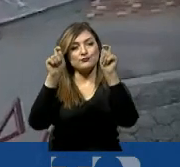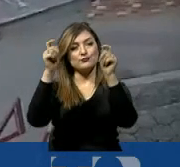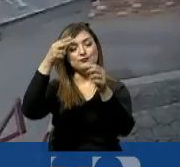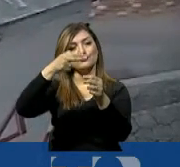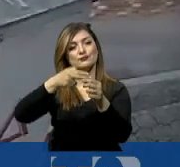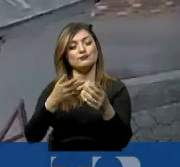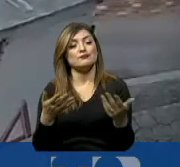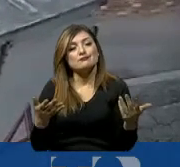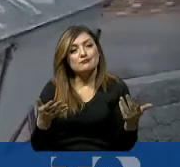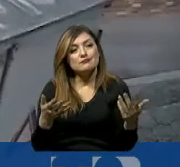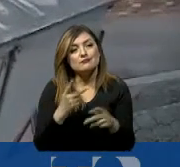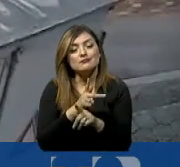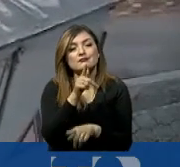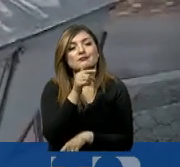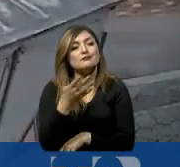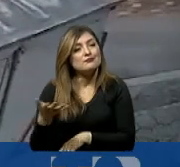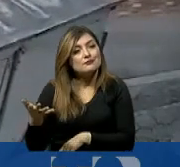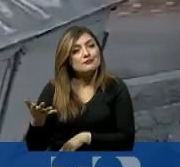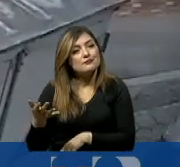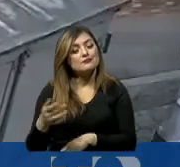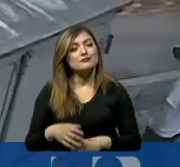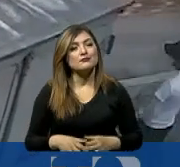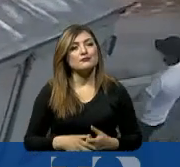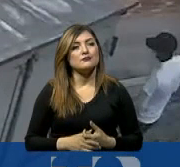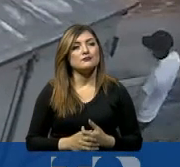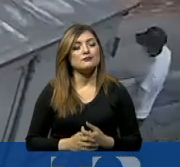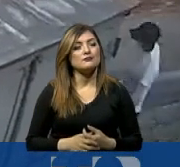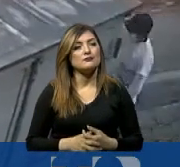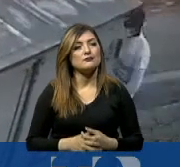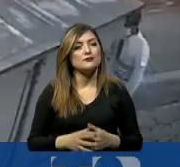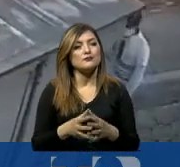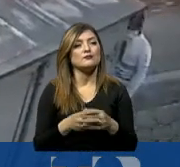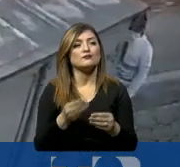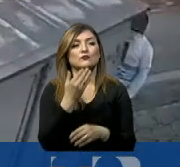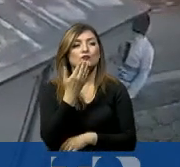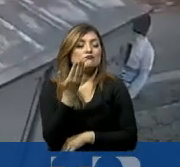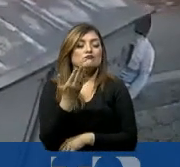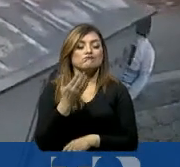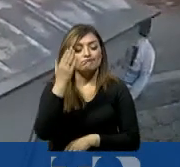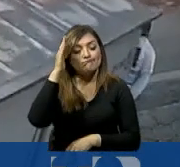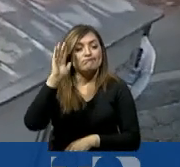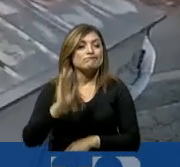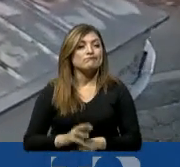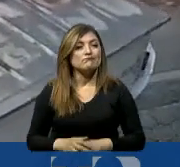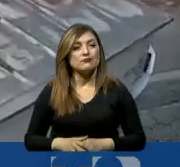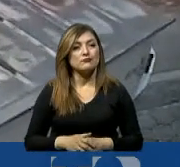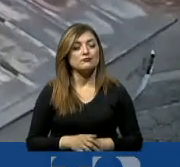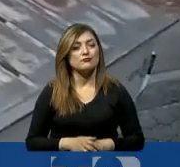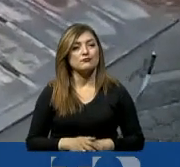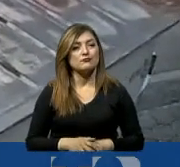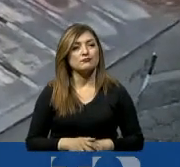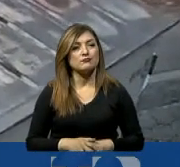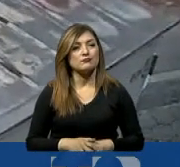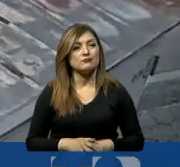no sabemos quién nos protege, no sabemos a quién acudir y no sabemos cómo solucionar este problema. Entonces, por eso acudimos a ustedes para ver